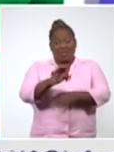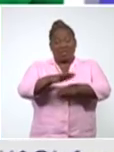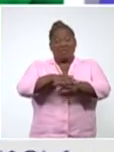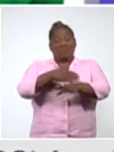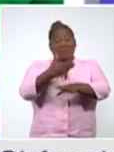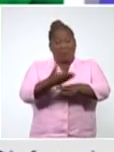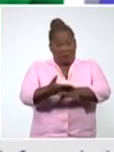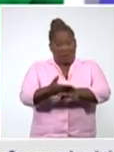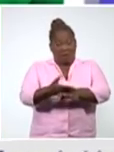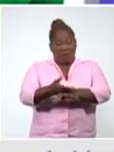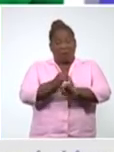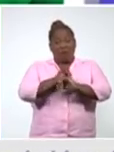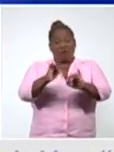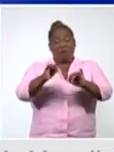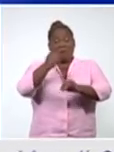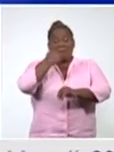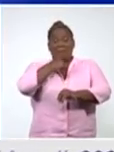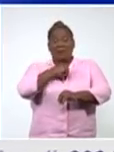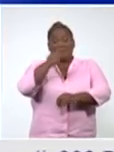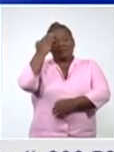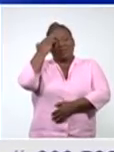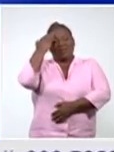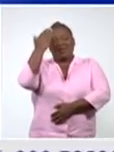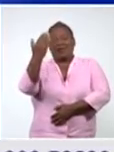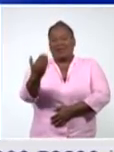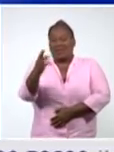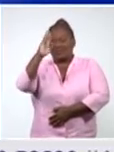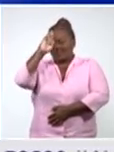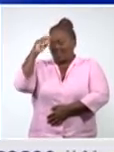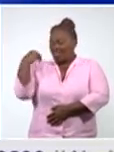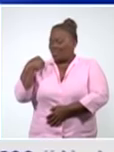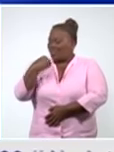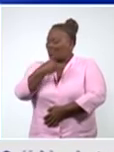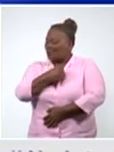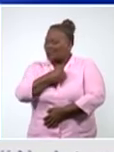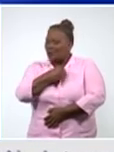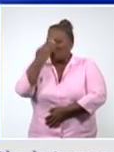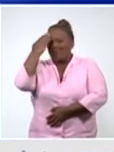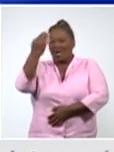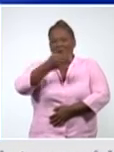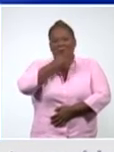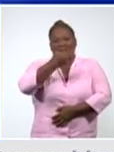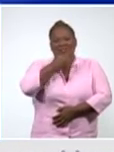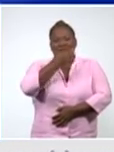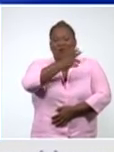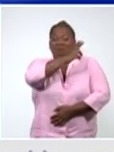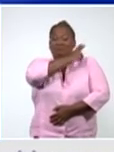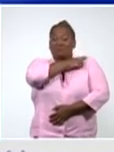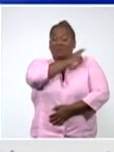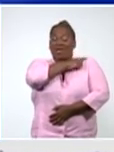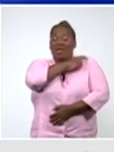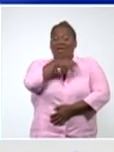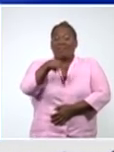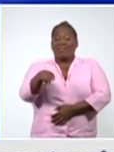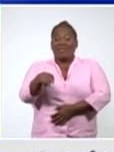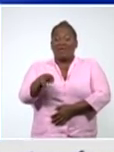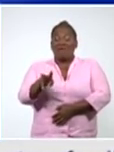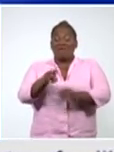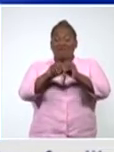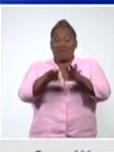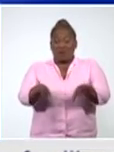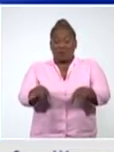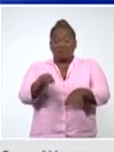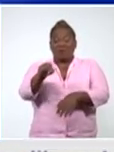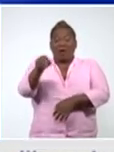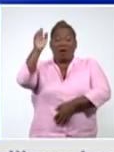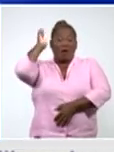pueda completar. Bueno, muchísimas gracias, doctor Francisco Durán García, director nacional de epidemiología. Ha sido la conferencia de